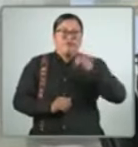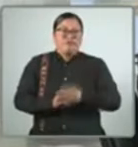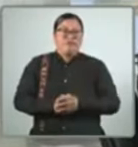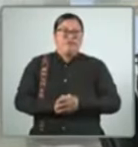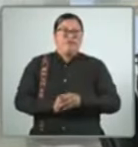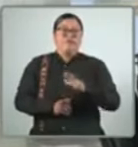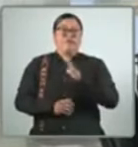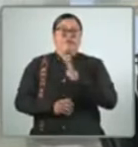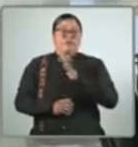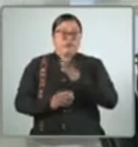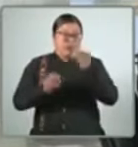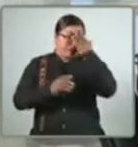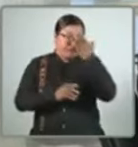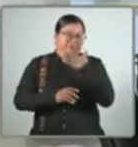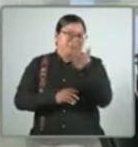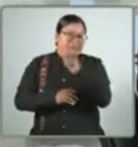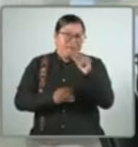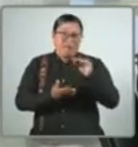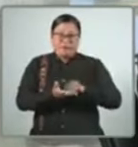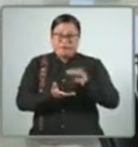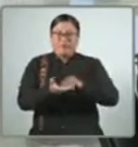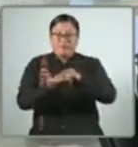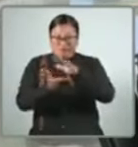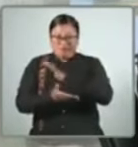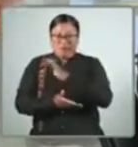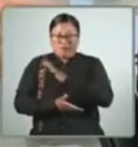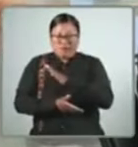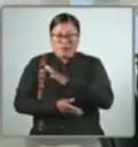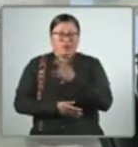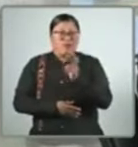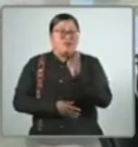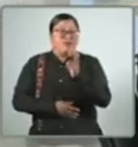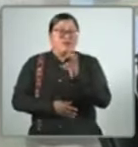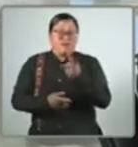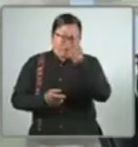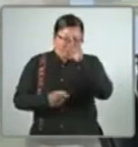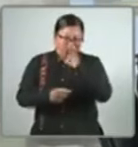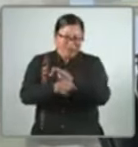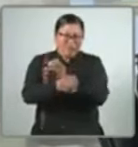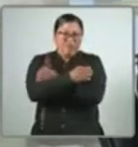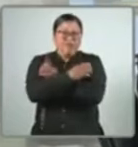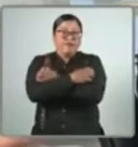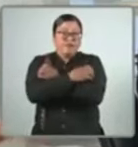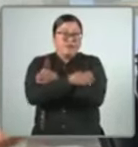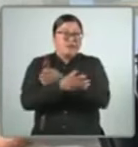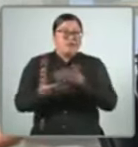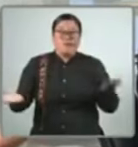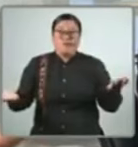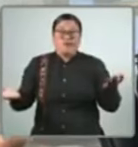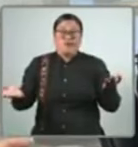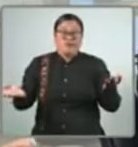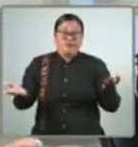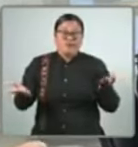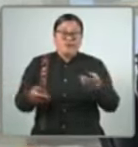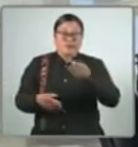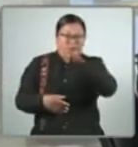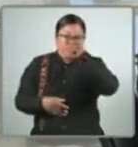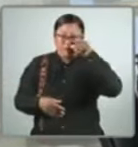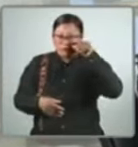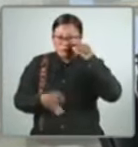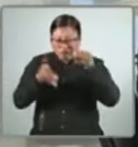Oaxaca ha dado talentos y sigue dando talentos precisamente por la educación. Digo, viene desde Benito Juárez, pues,